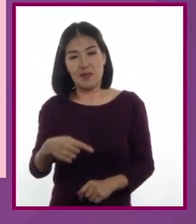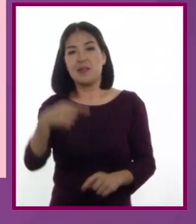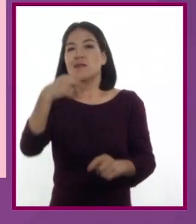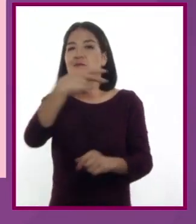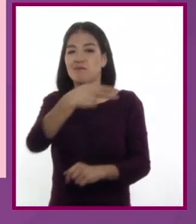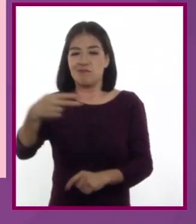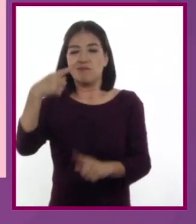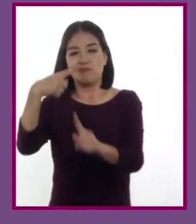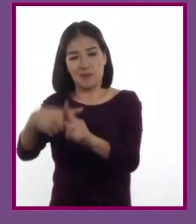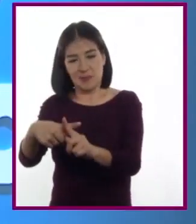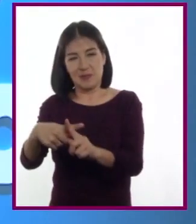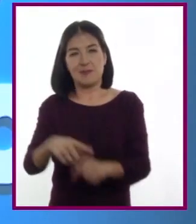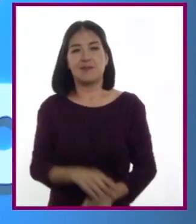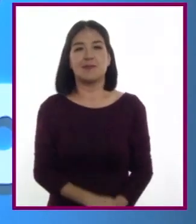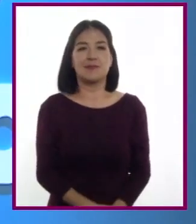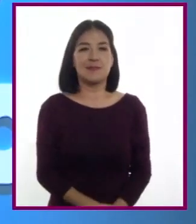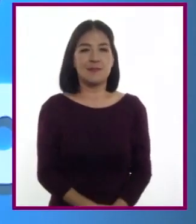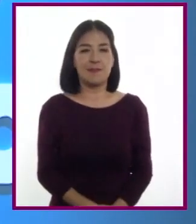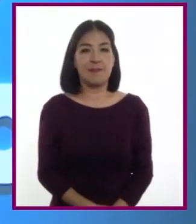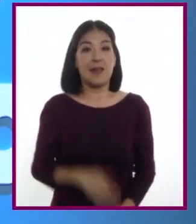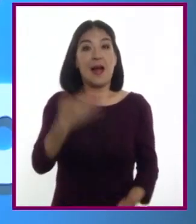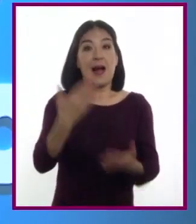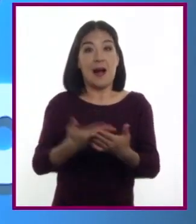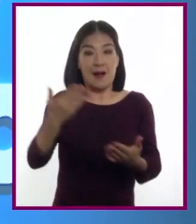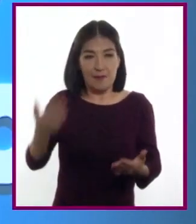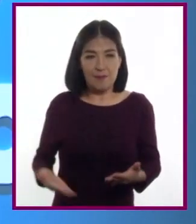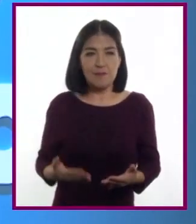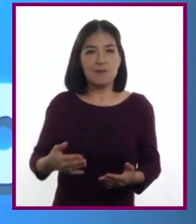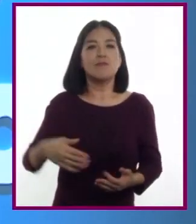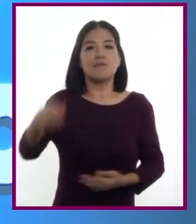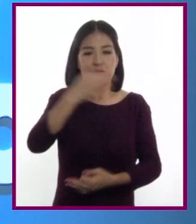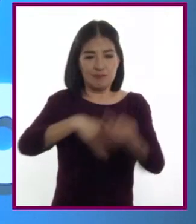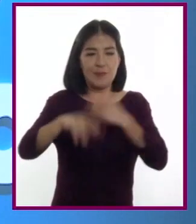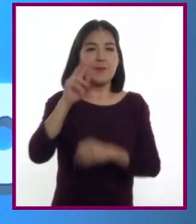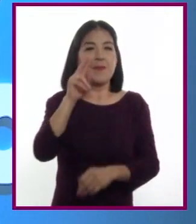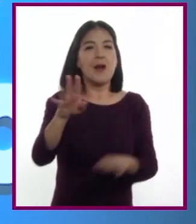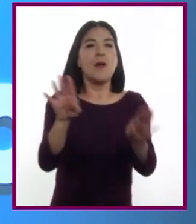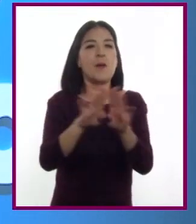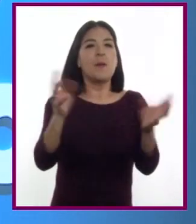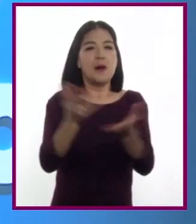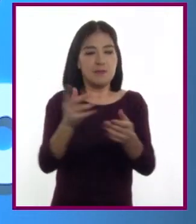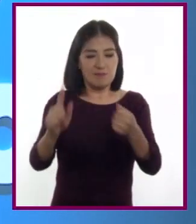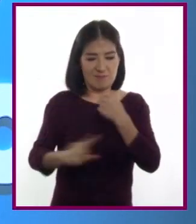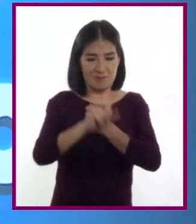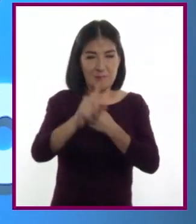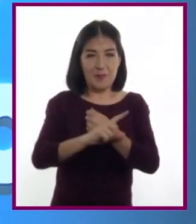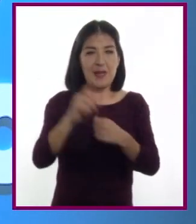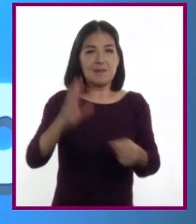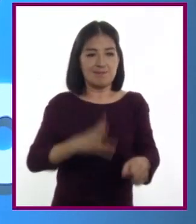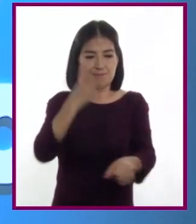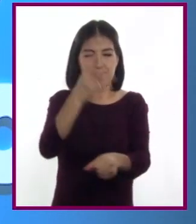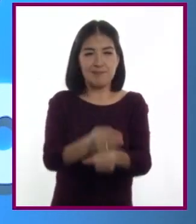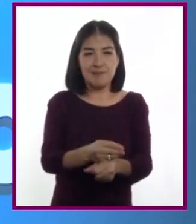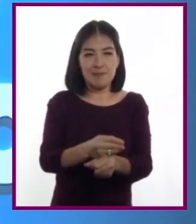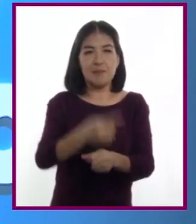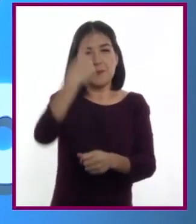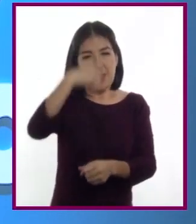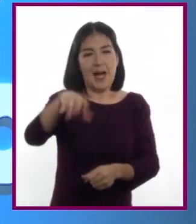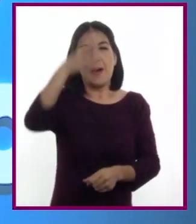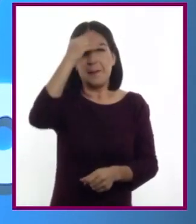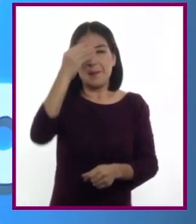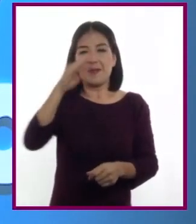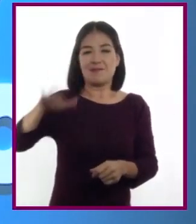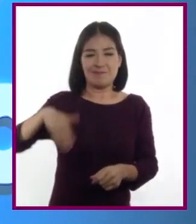igual a positivo. Ahora vamos a resolver un problema en el que aplicaremos lo aprendido sobre